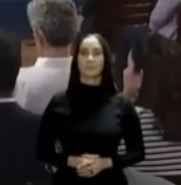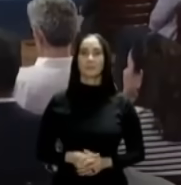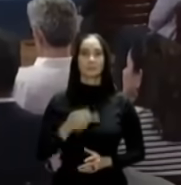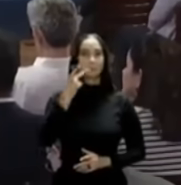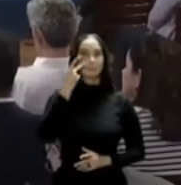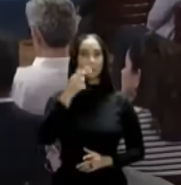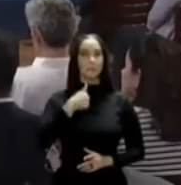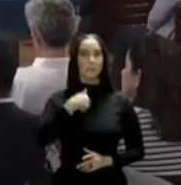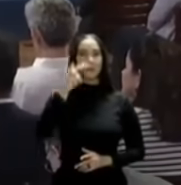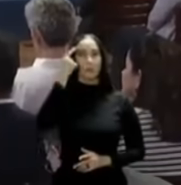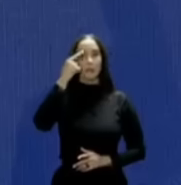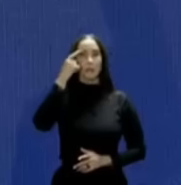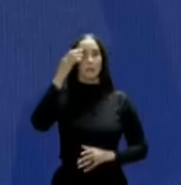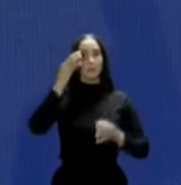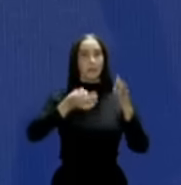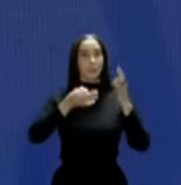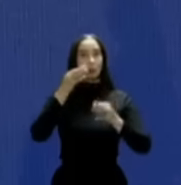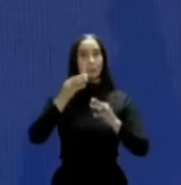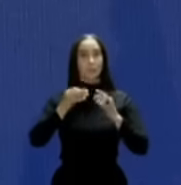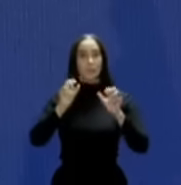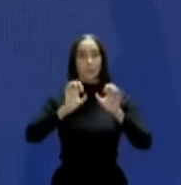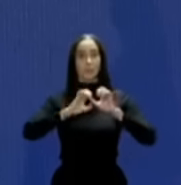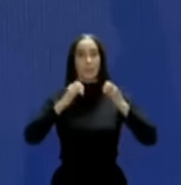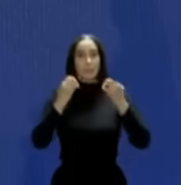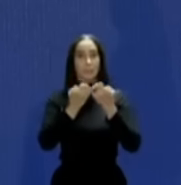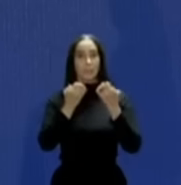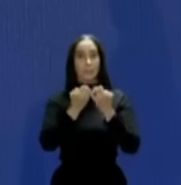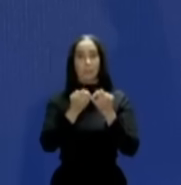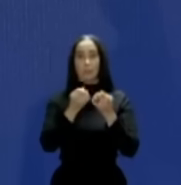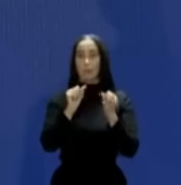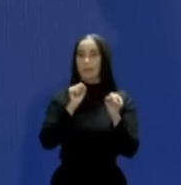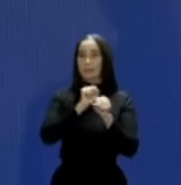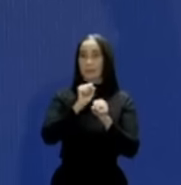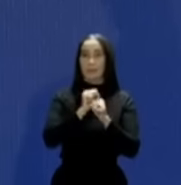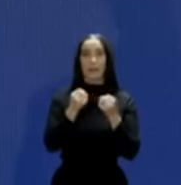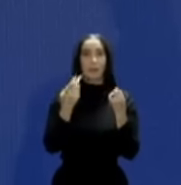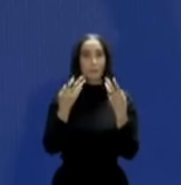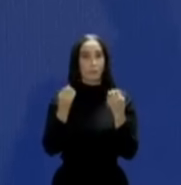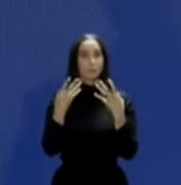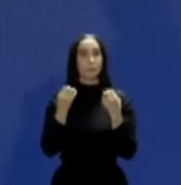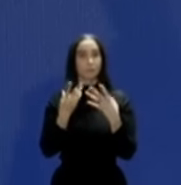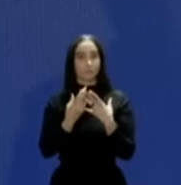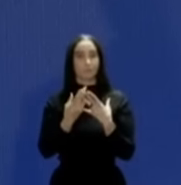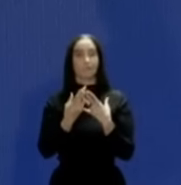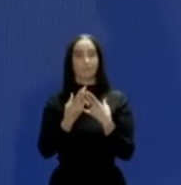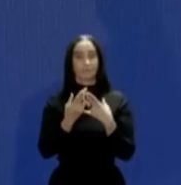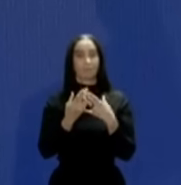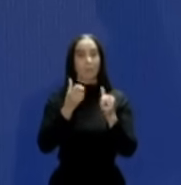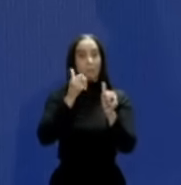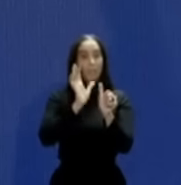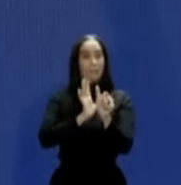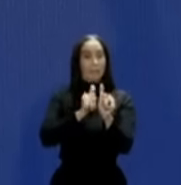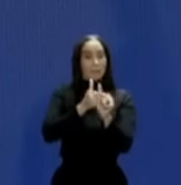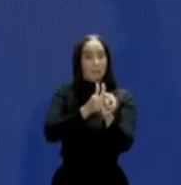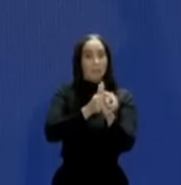Mira, yo pienso que es una injusticia. Un gran equipo diplomático que ha estado trabajando detrás